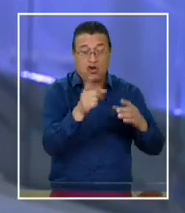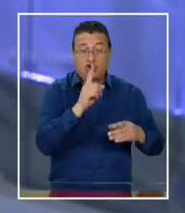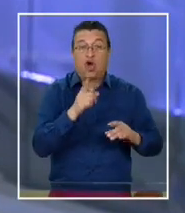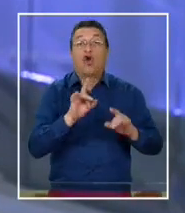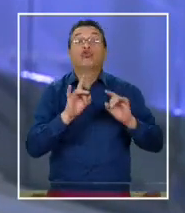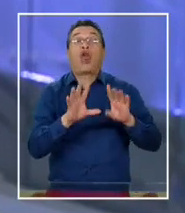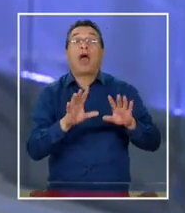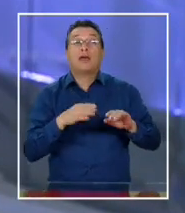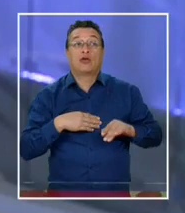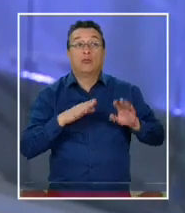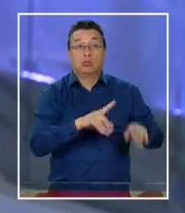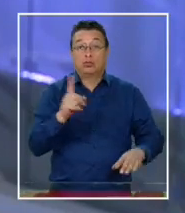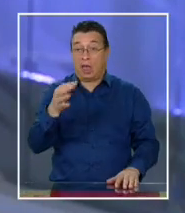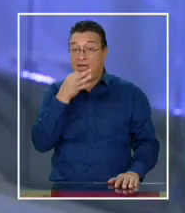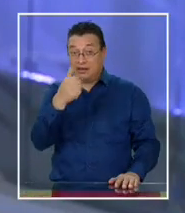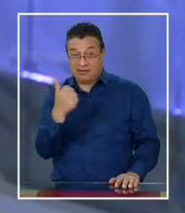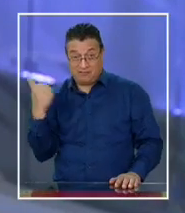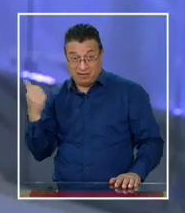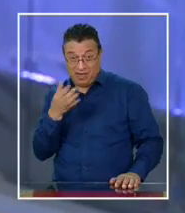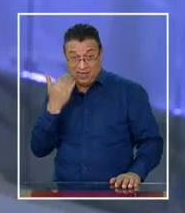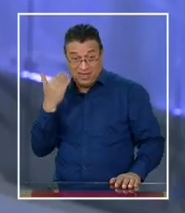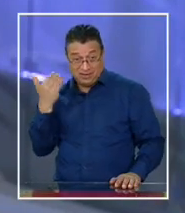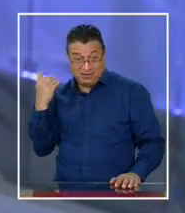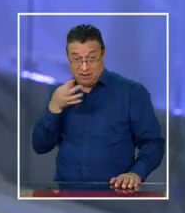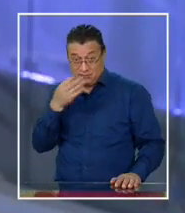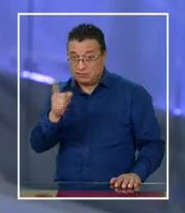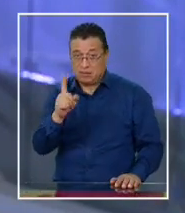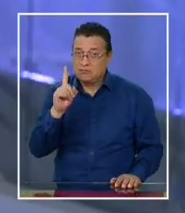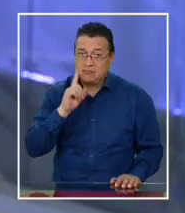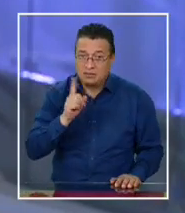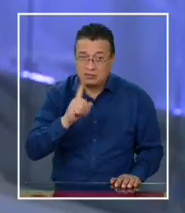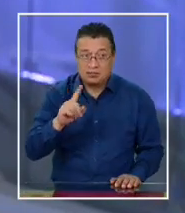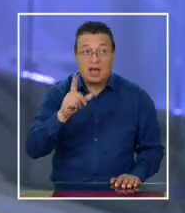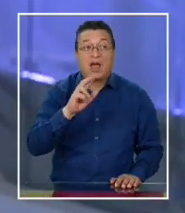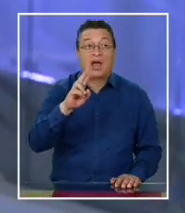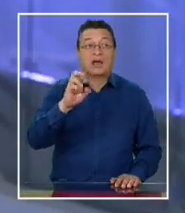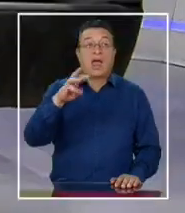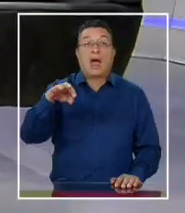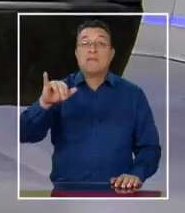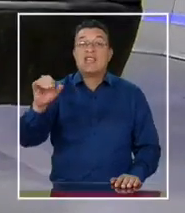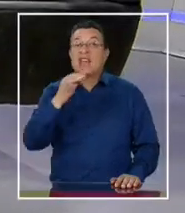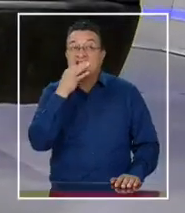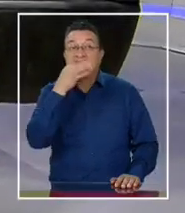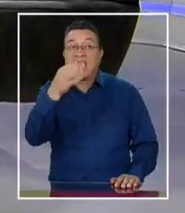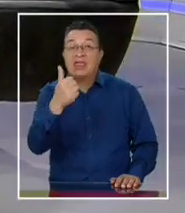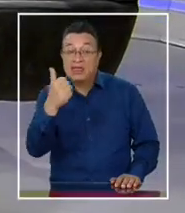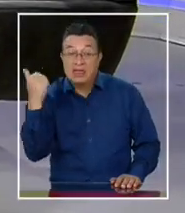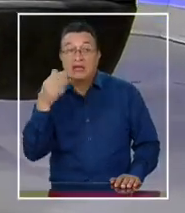oficialismo no efectivo lo que se dijo en el panel delante bajamos bajamos